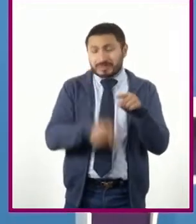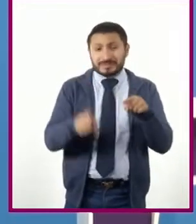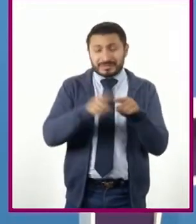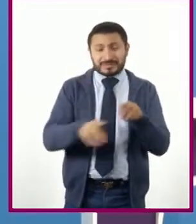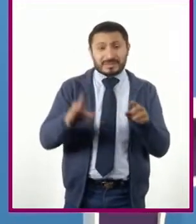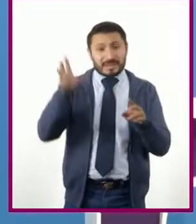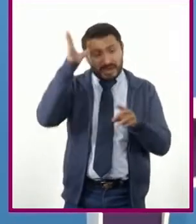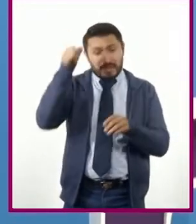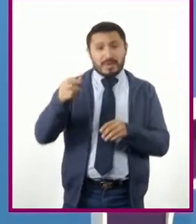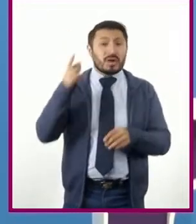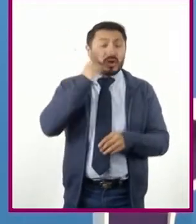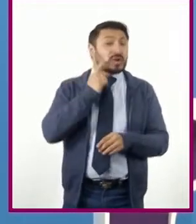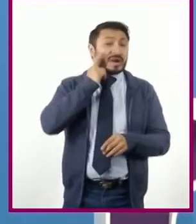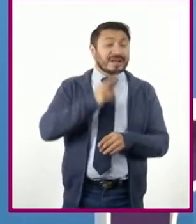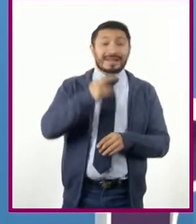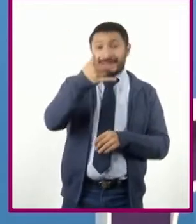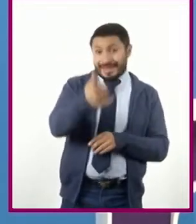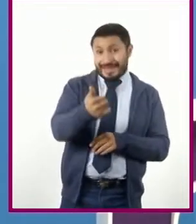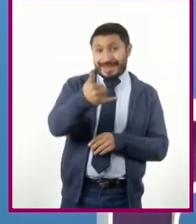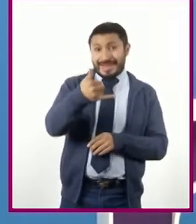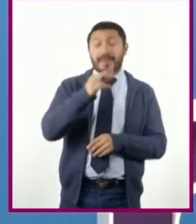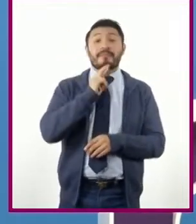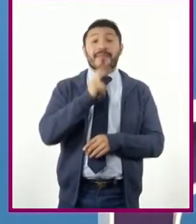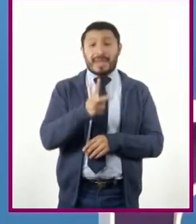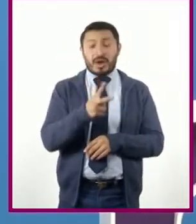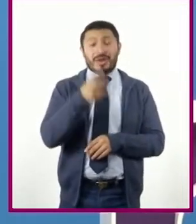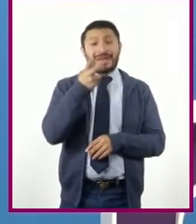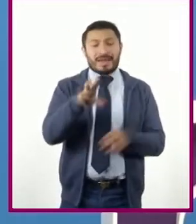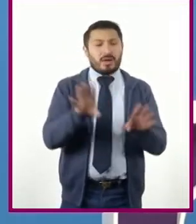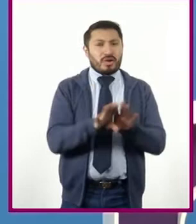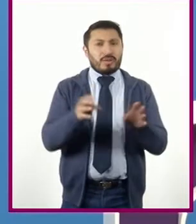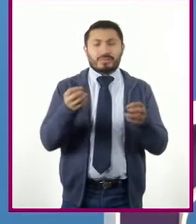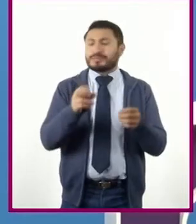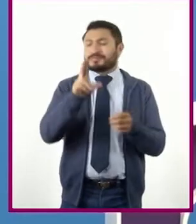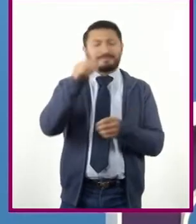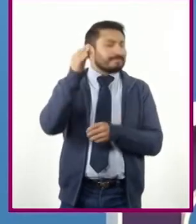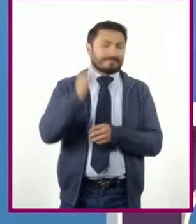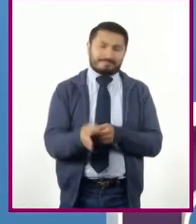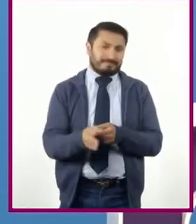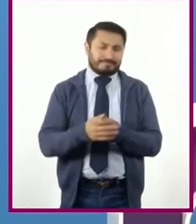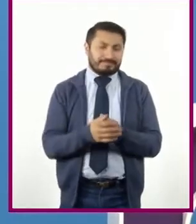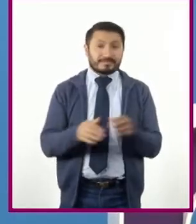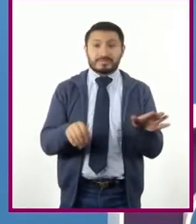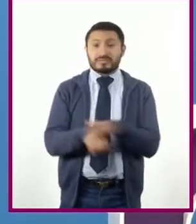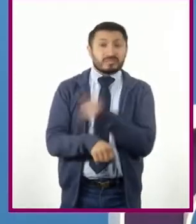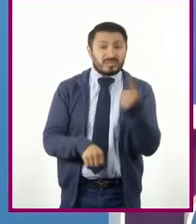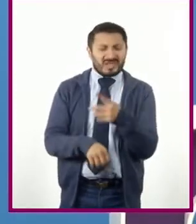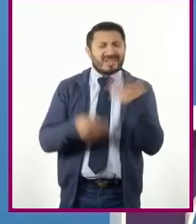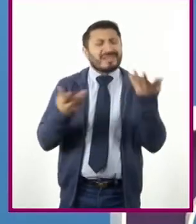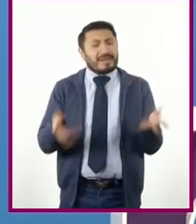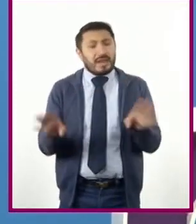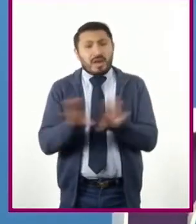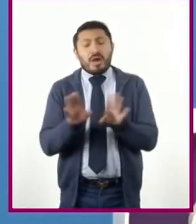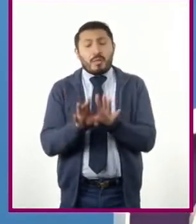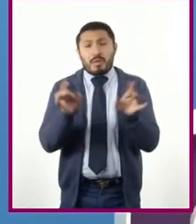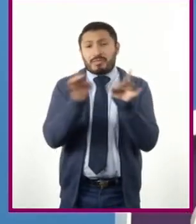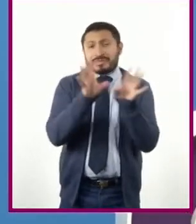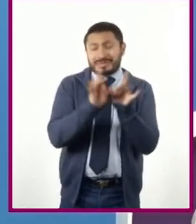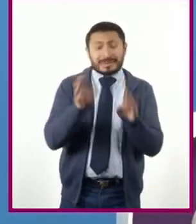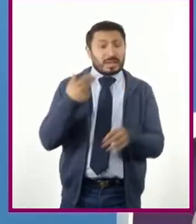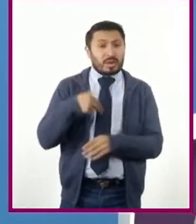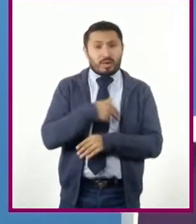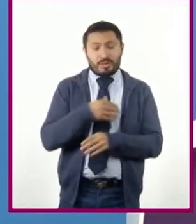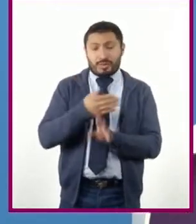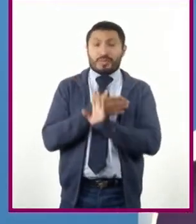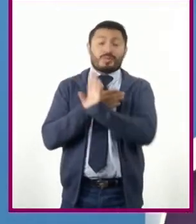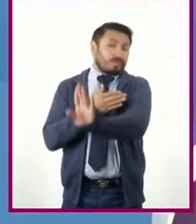raza y mejoramiento son socialmente inaceptables, porque dan pie a situaciones que rechazamos por